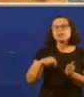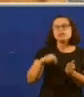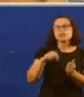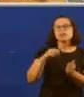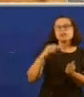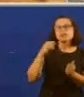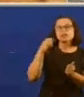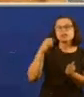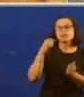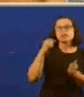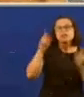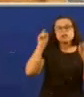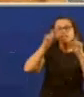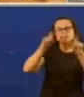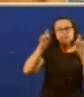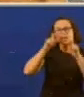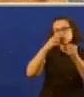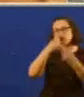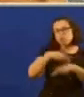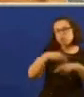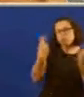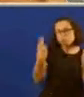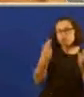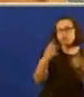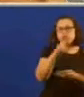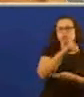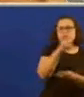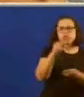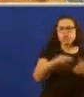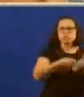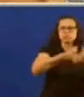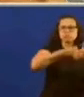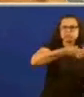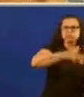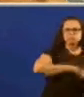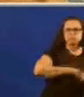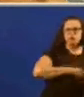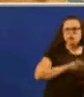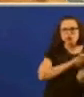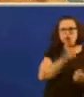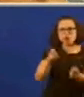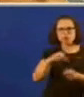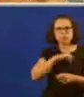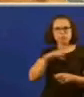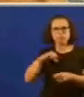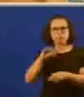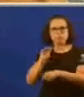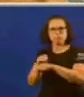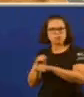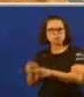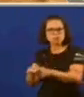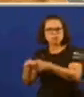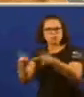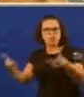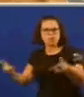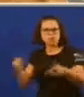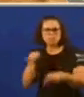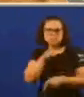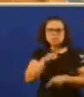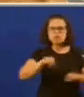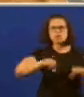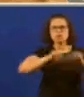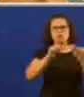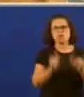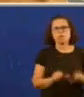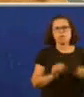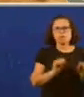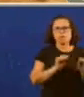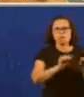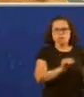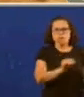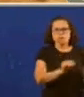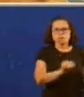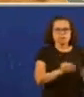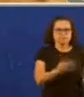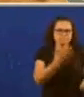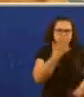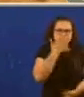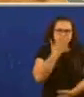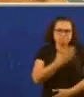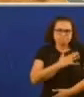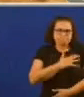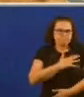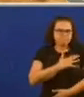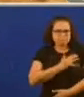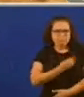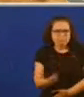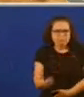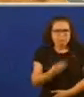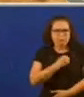mentre se incrementan os centros e os recursos para a privada. Ese é o seu modelo. E lamento que siga vostede